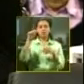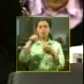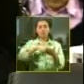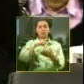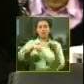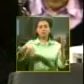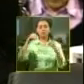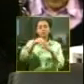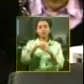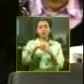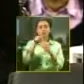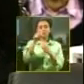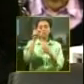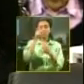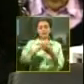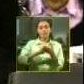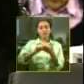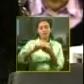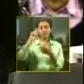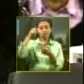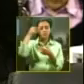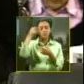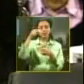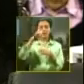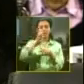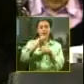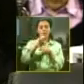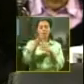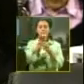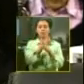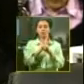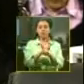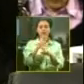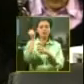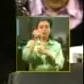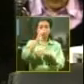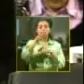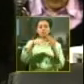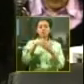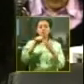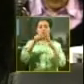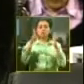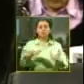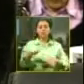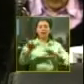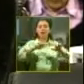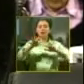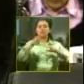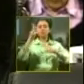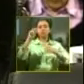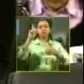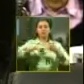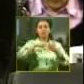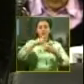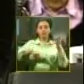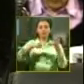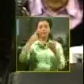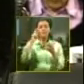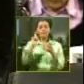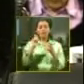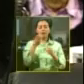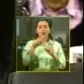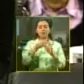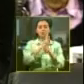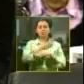en lo referente a los deberes del Estado, el Ecuador protege el derecho de los ciudadanos a la acción no violenta para